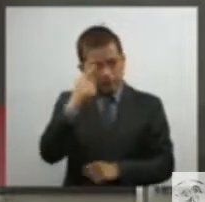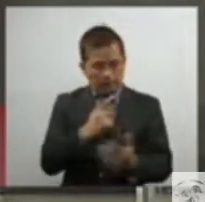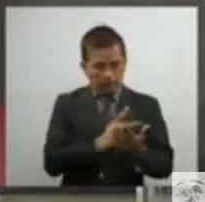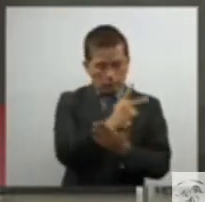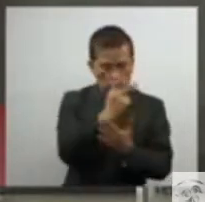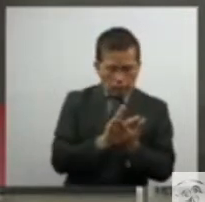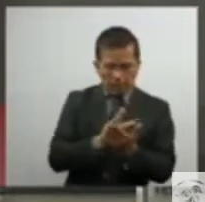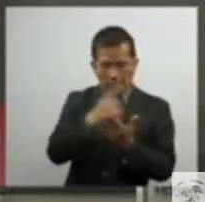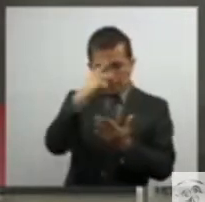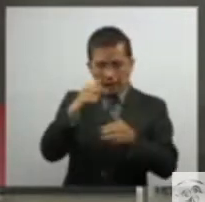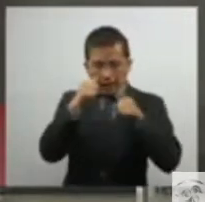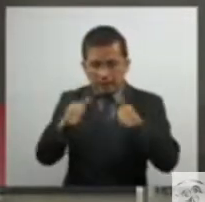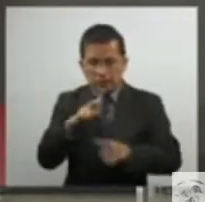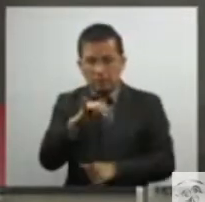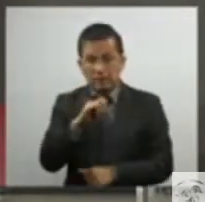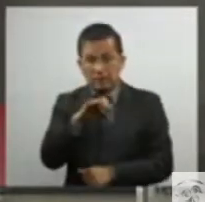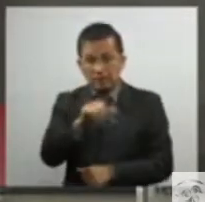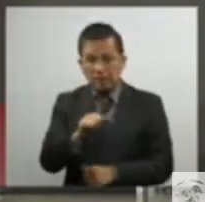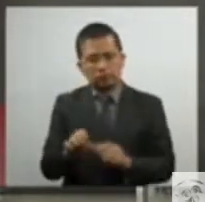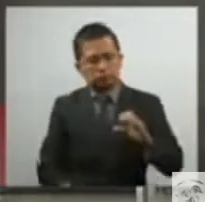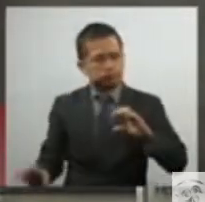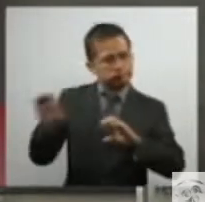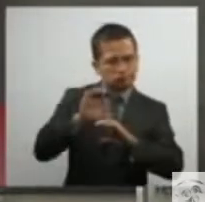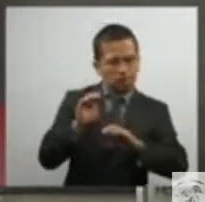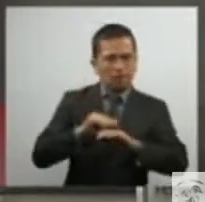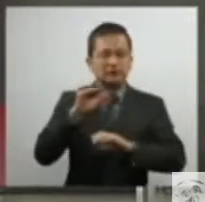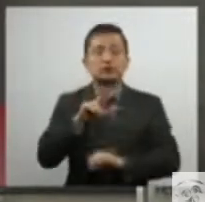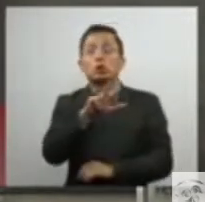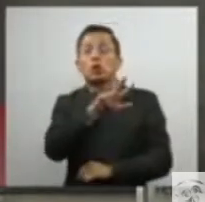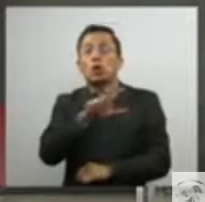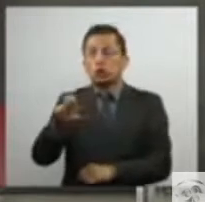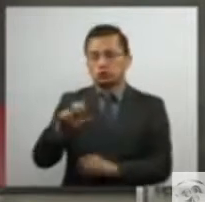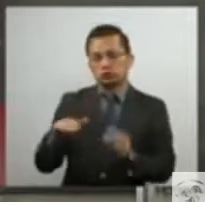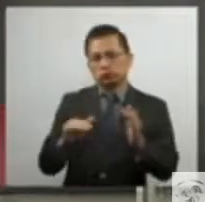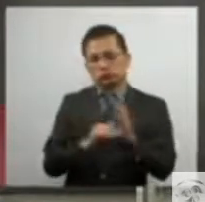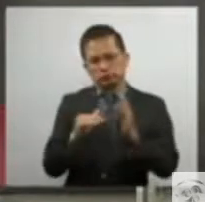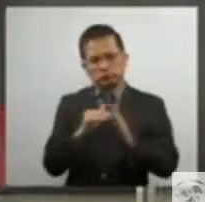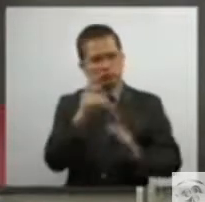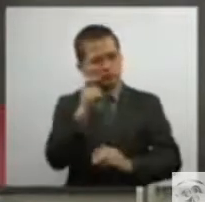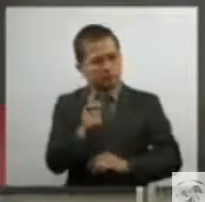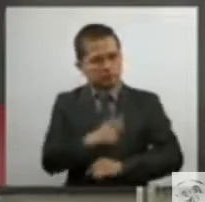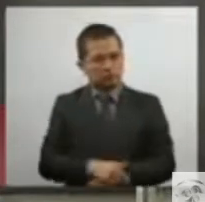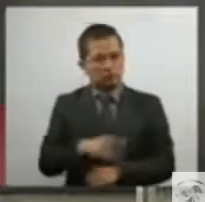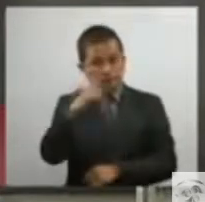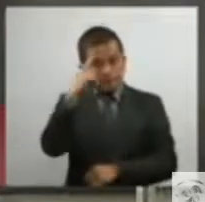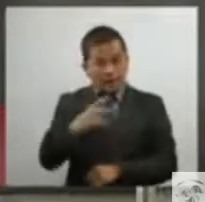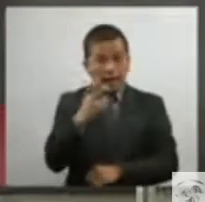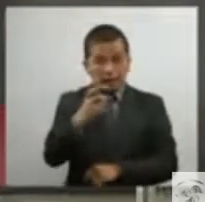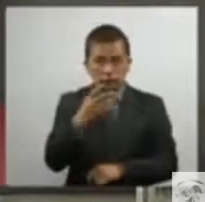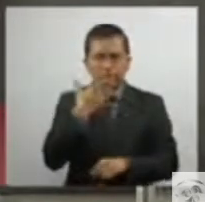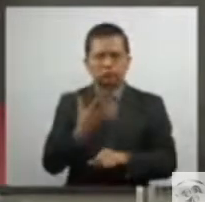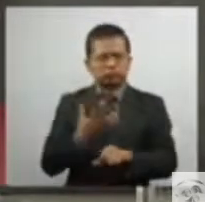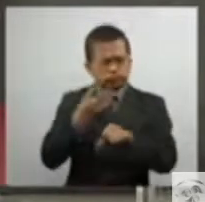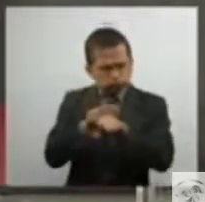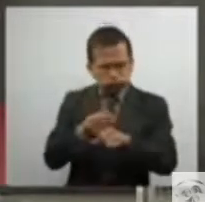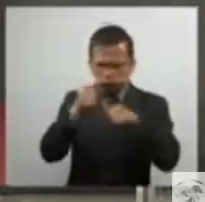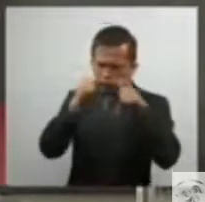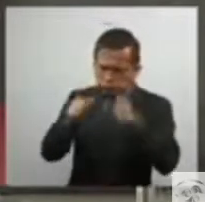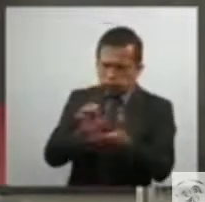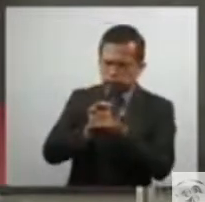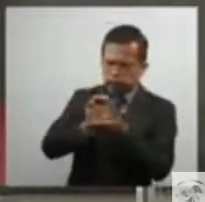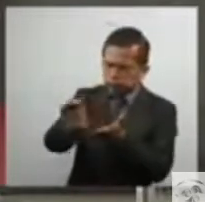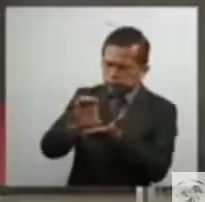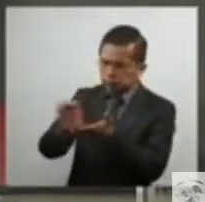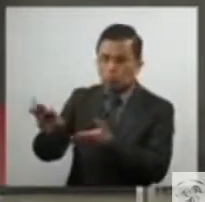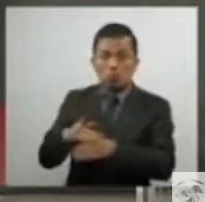programa de atención a víctimas en 800 millones de pesos y con ello se subsanen las asignaciones en este rubro que se